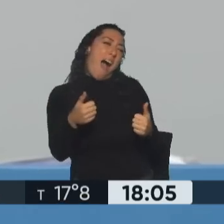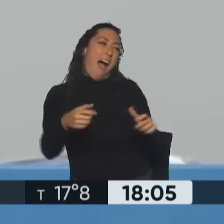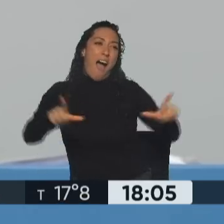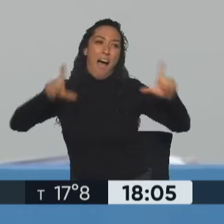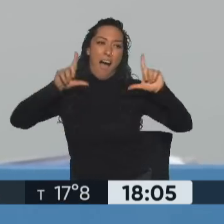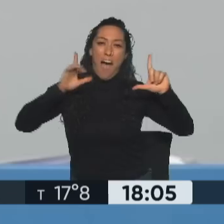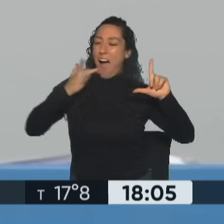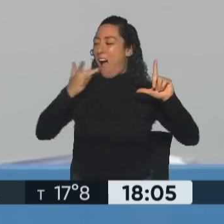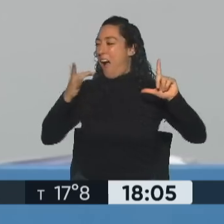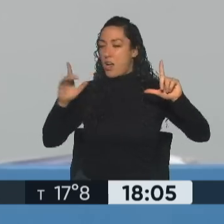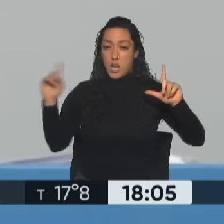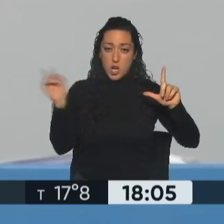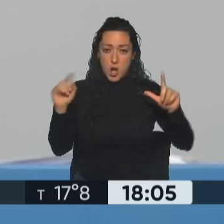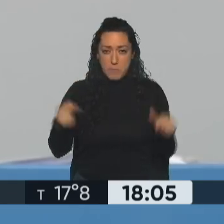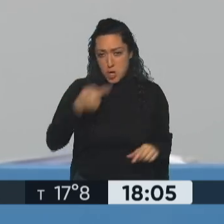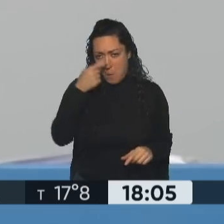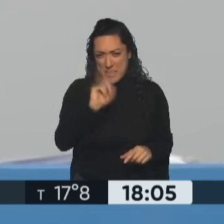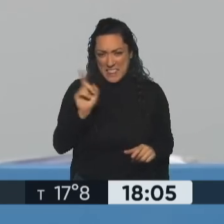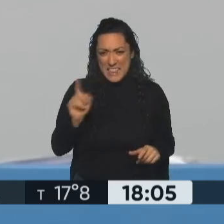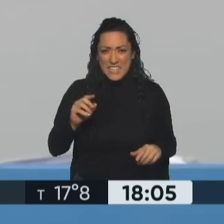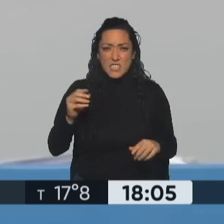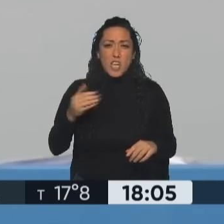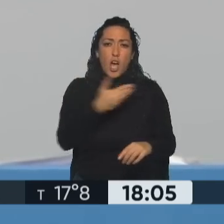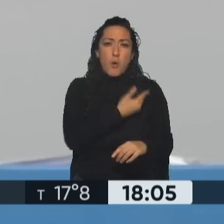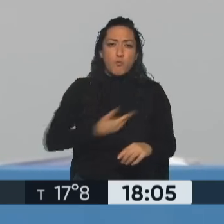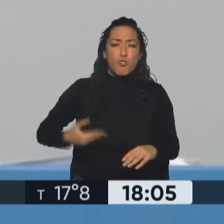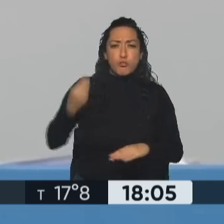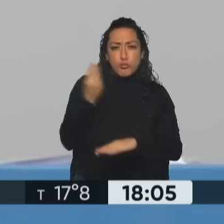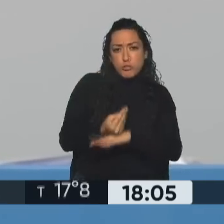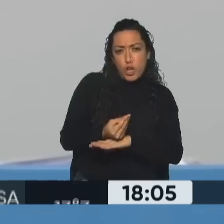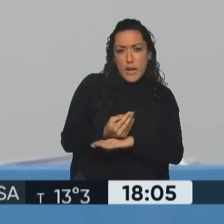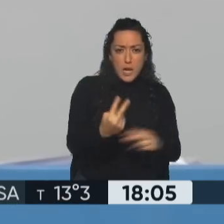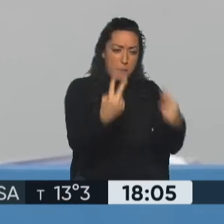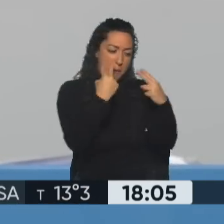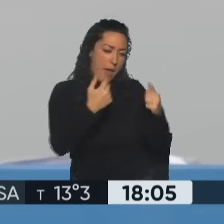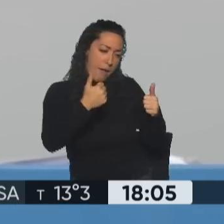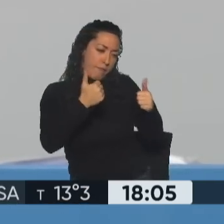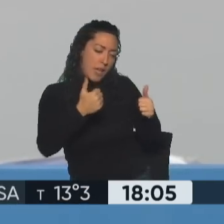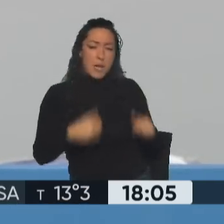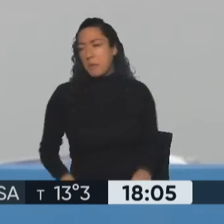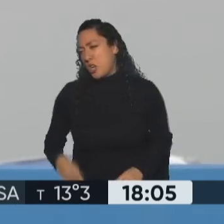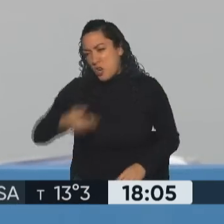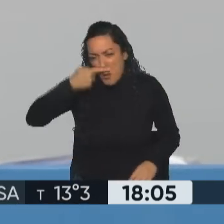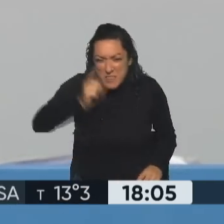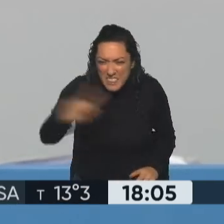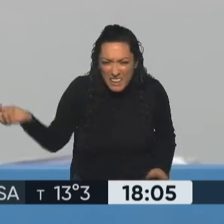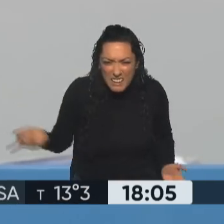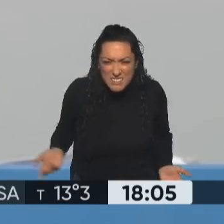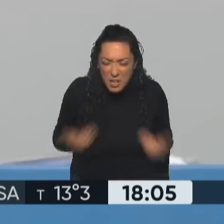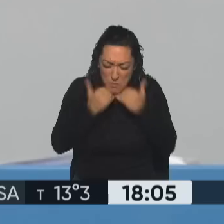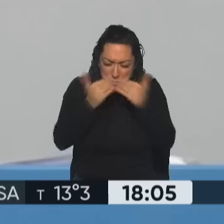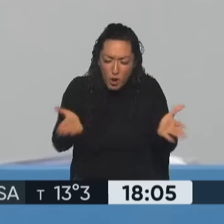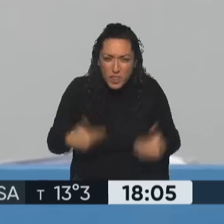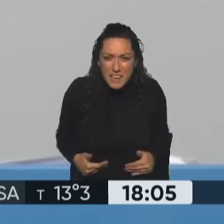me interesa quedar bien con ningún funcionario, me importa un pito. A mí me importa quedar bien